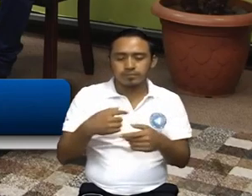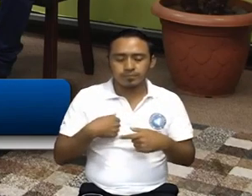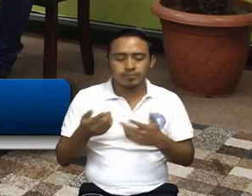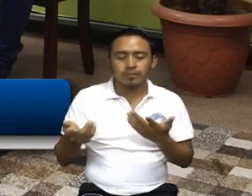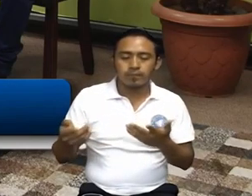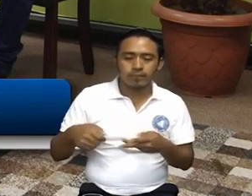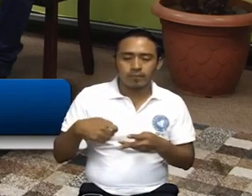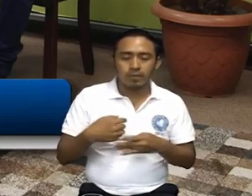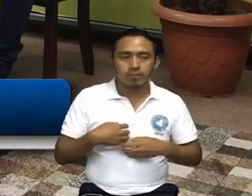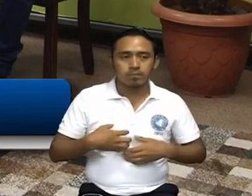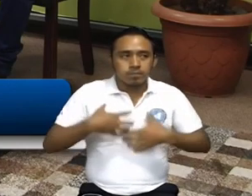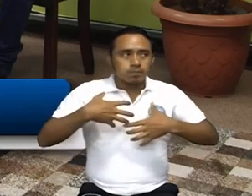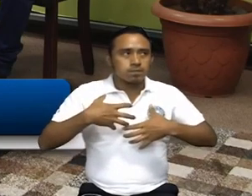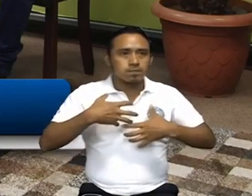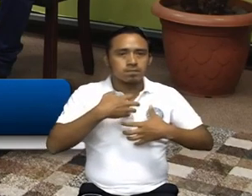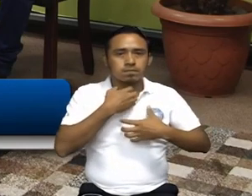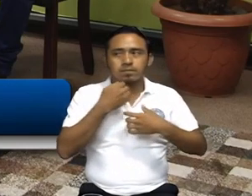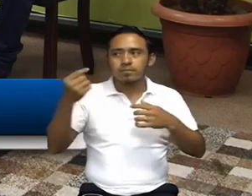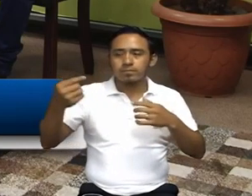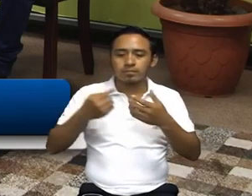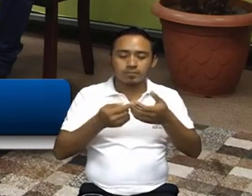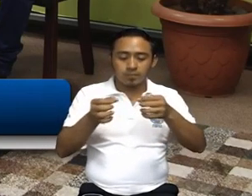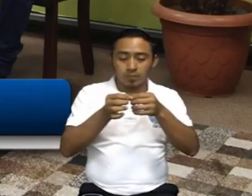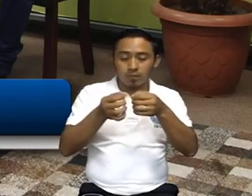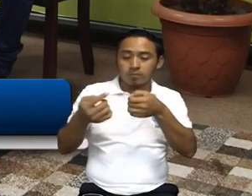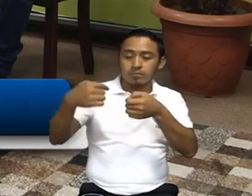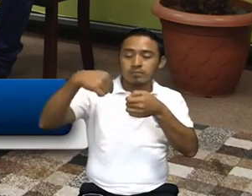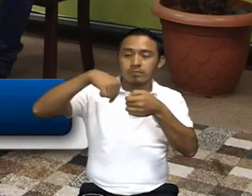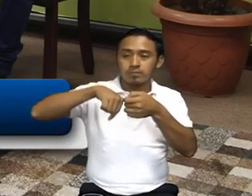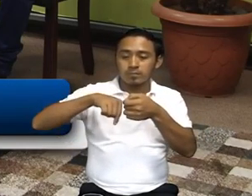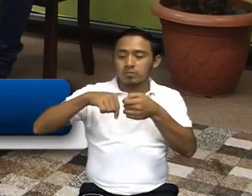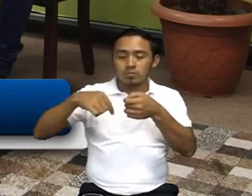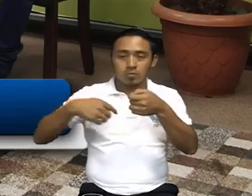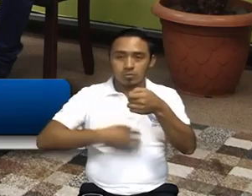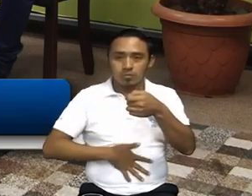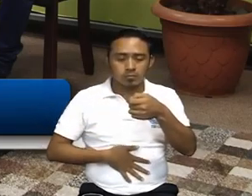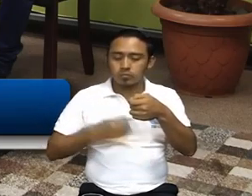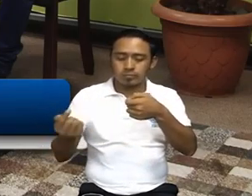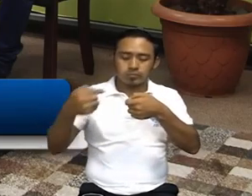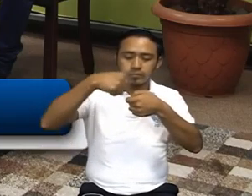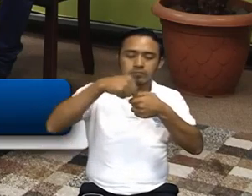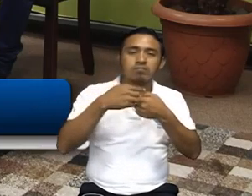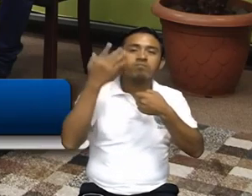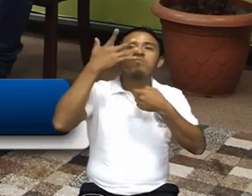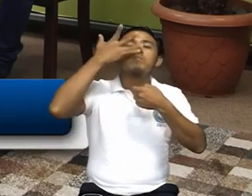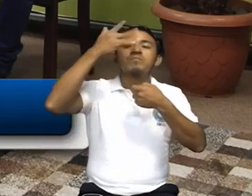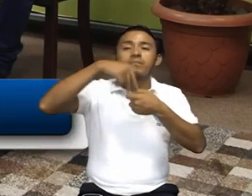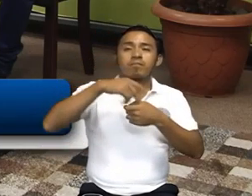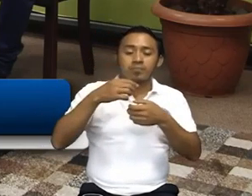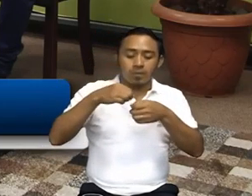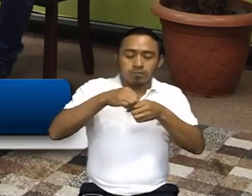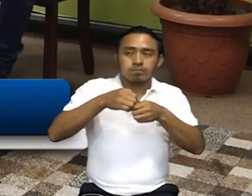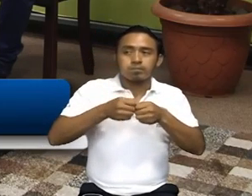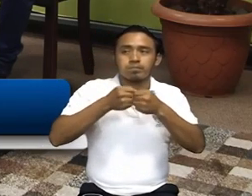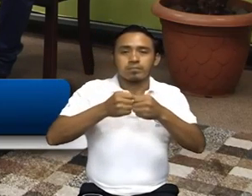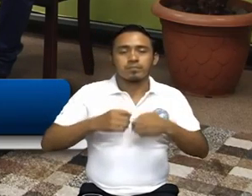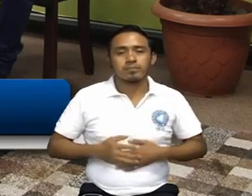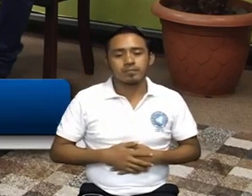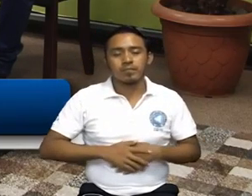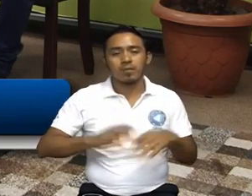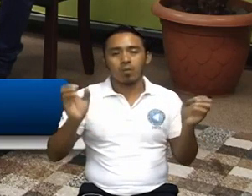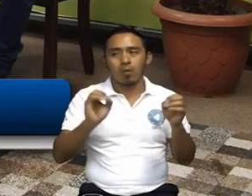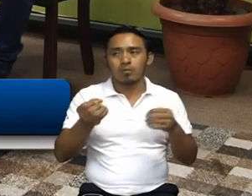Igual, el mecanismo es, pasa vía respiratoria en vez de pasar al esófago y la persona se atraganta. O